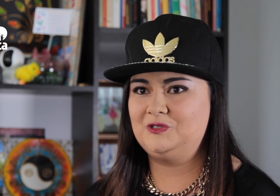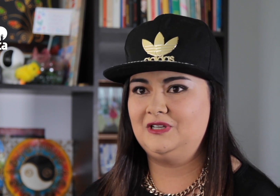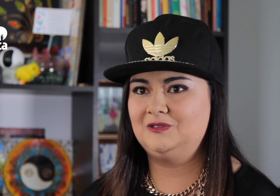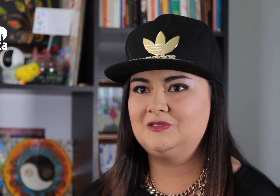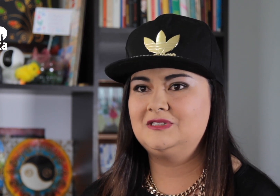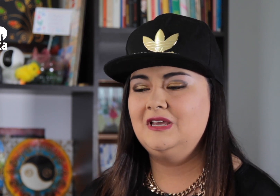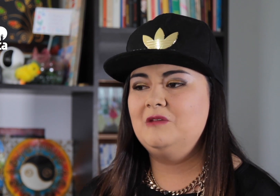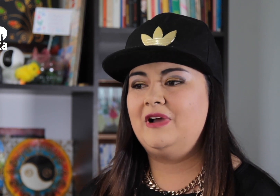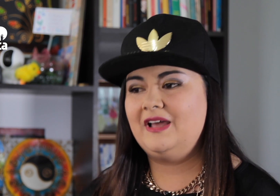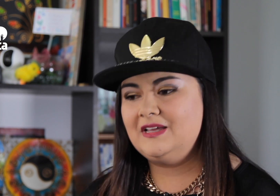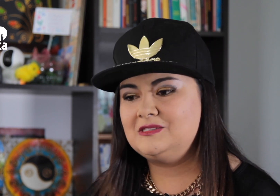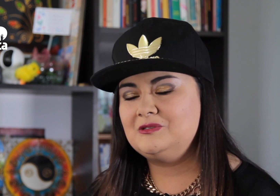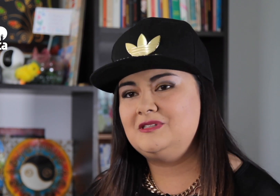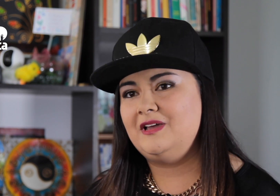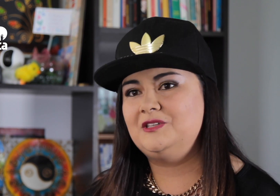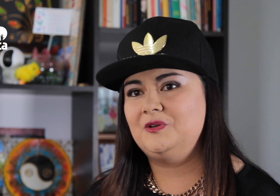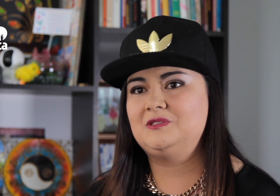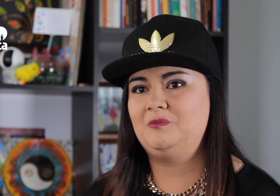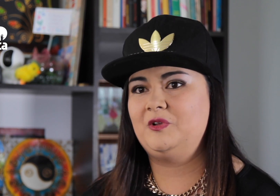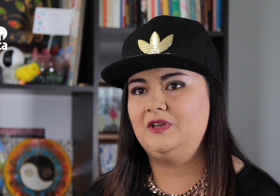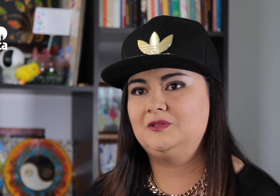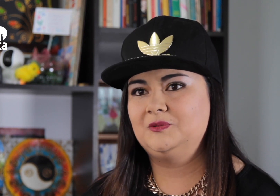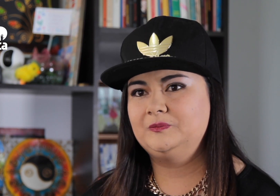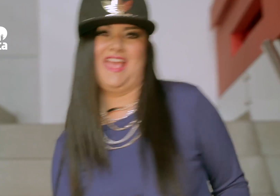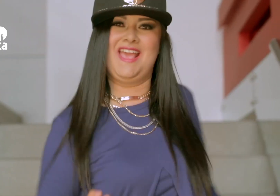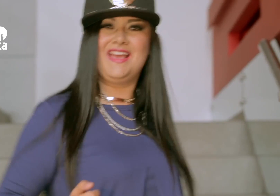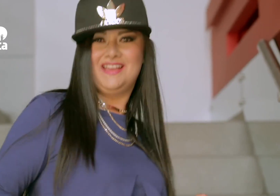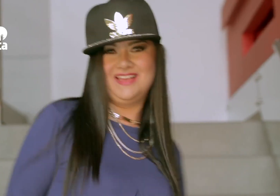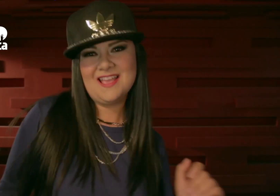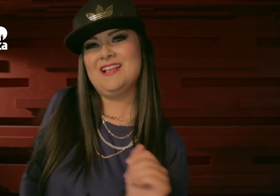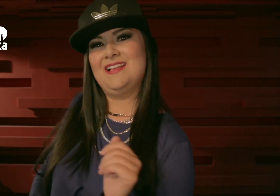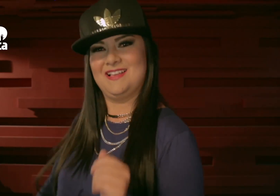nos escucha. Entonces, para eso se ha hecho este proyecto.